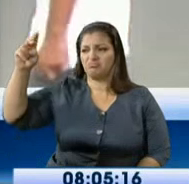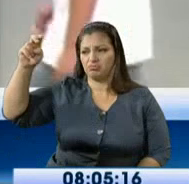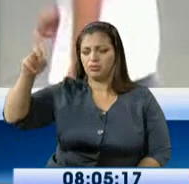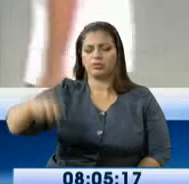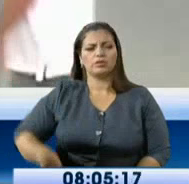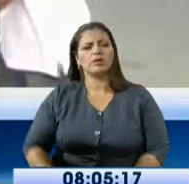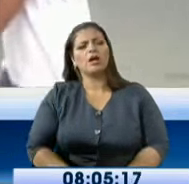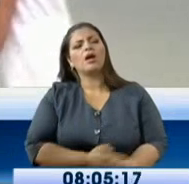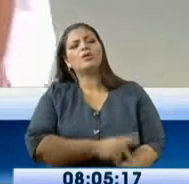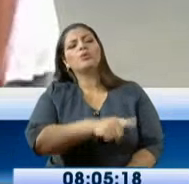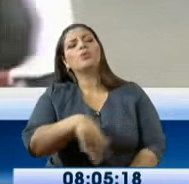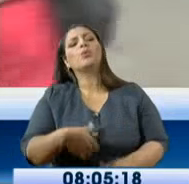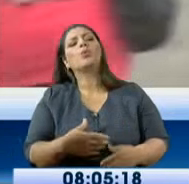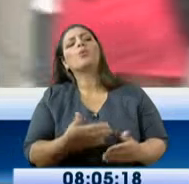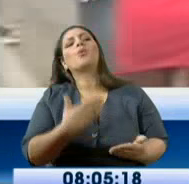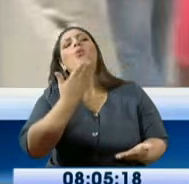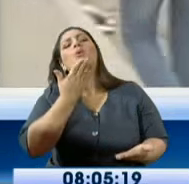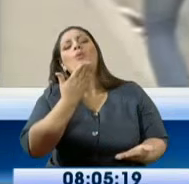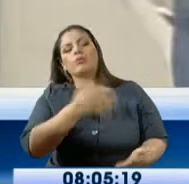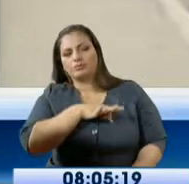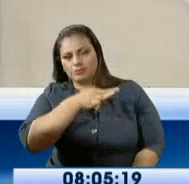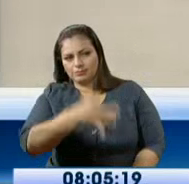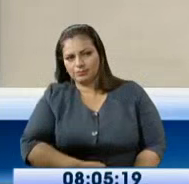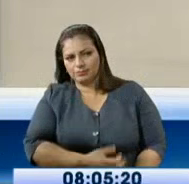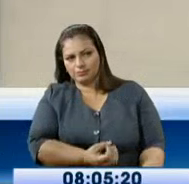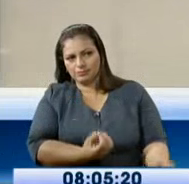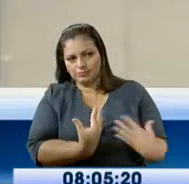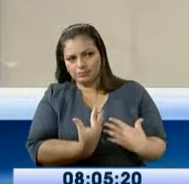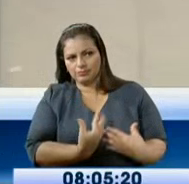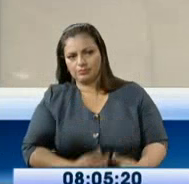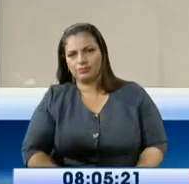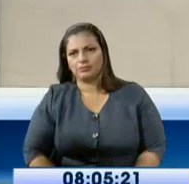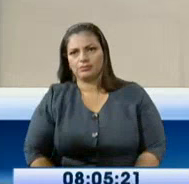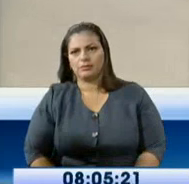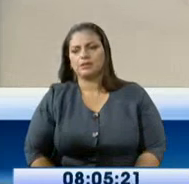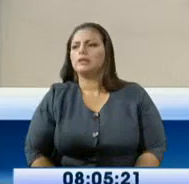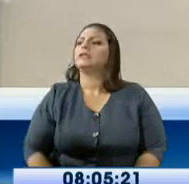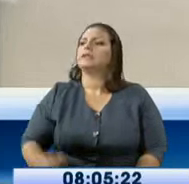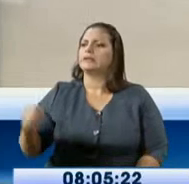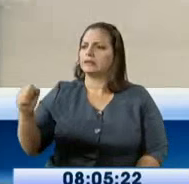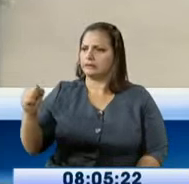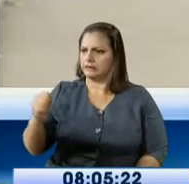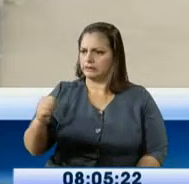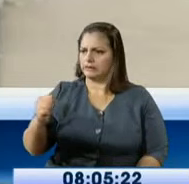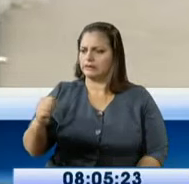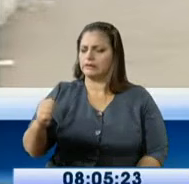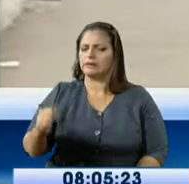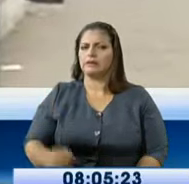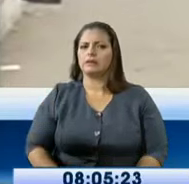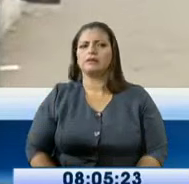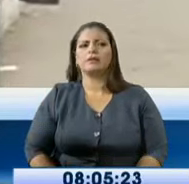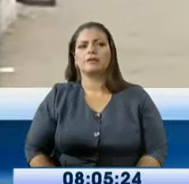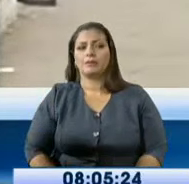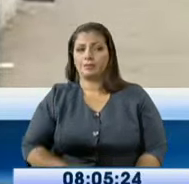la calle, señor? Yo. Sea sincera, a ver. O sea, yo pasé de allá para acá por mi casa, pues. Pero, a